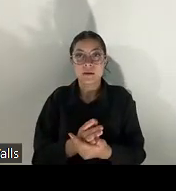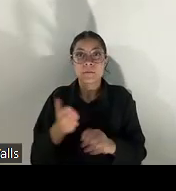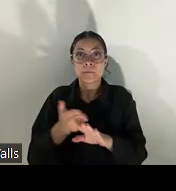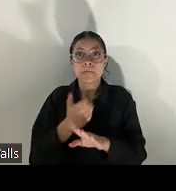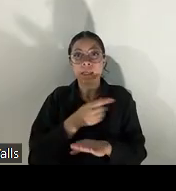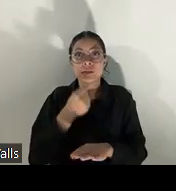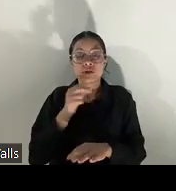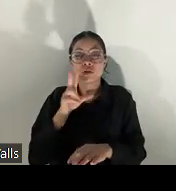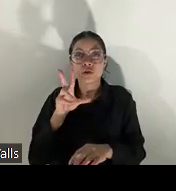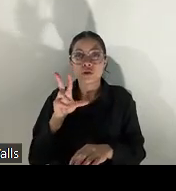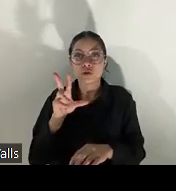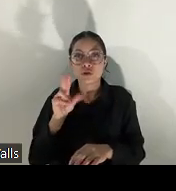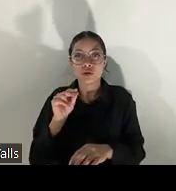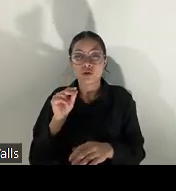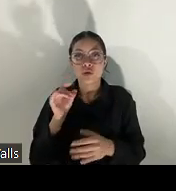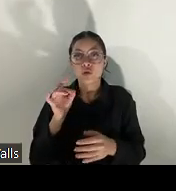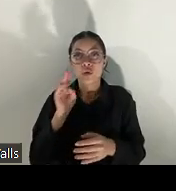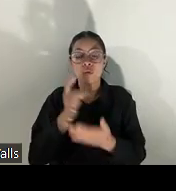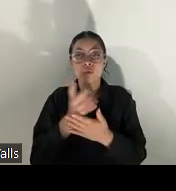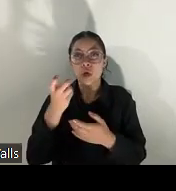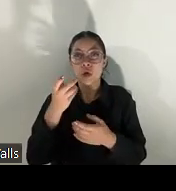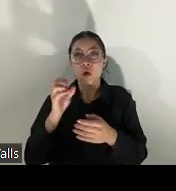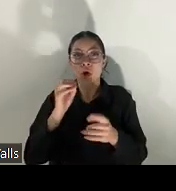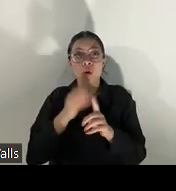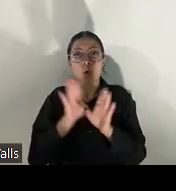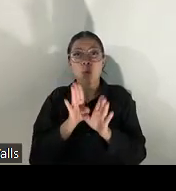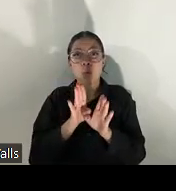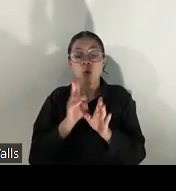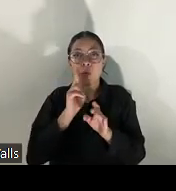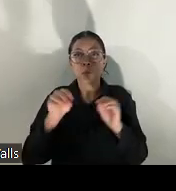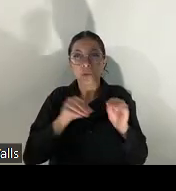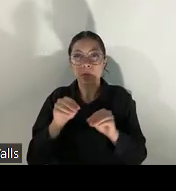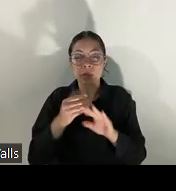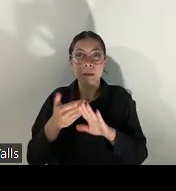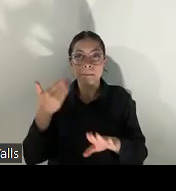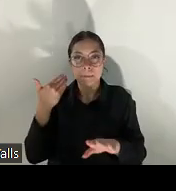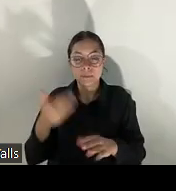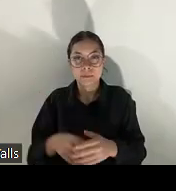que no estaba explorando los objetos y que no estaba teniendo ya movimientos un poquito más dirigidos.